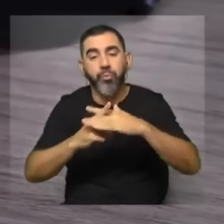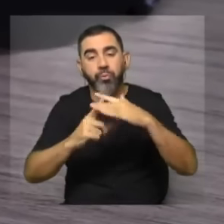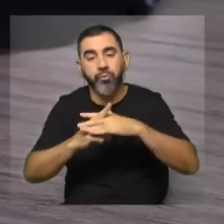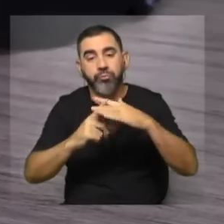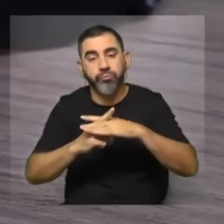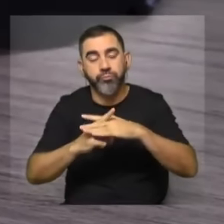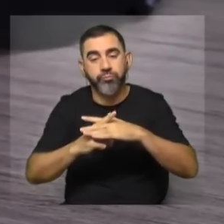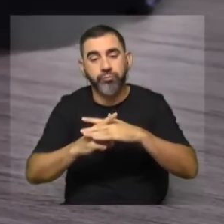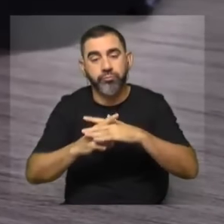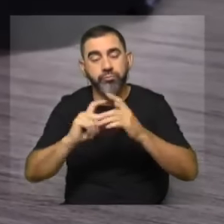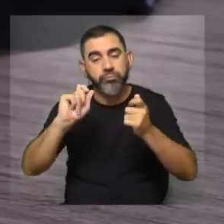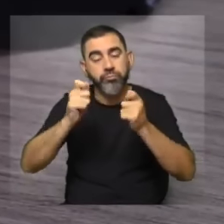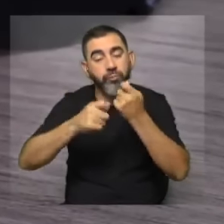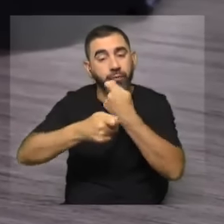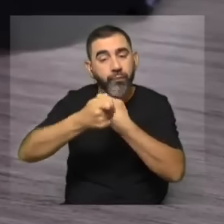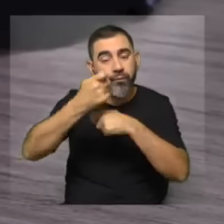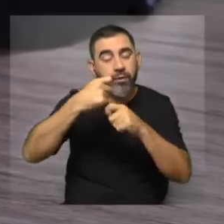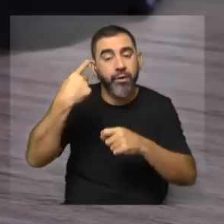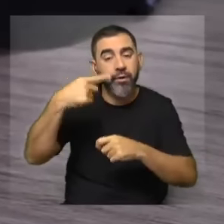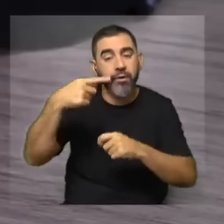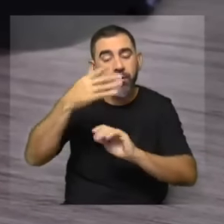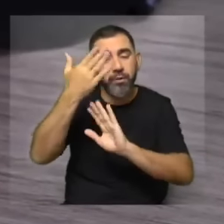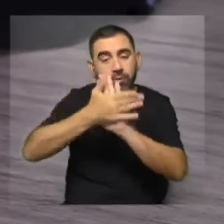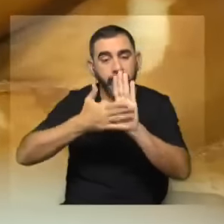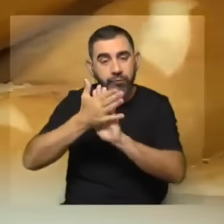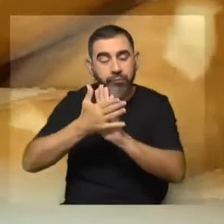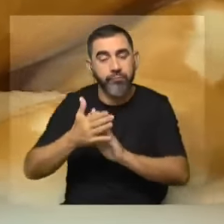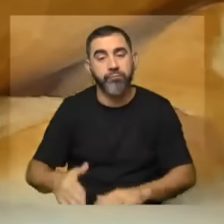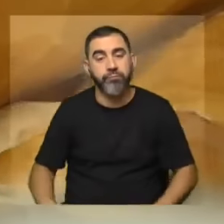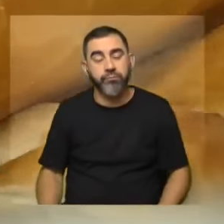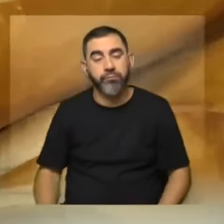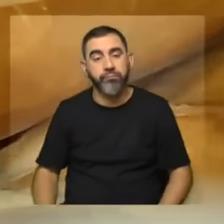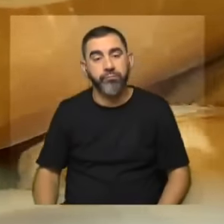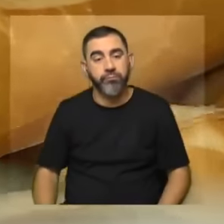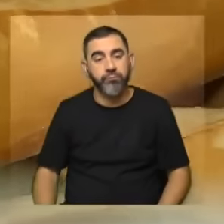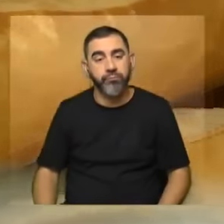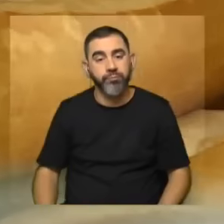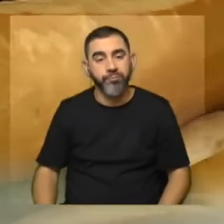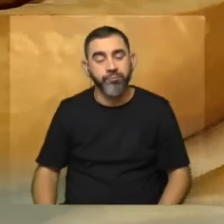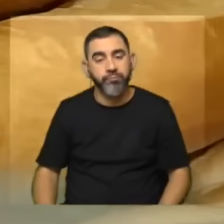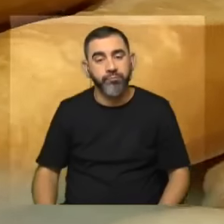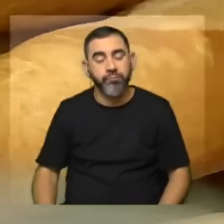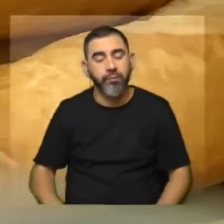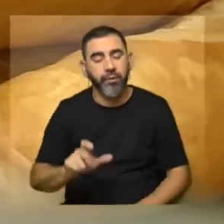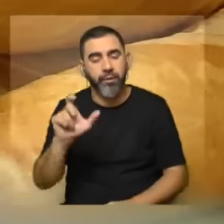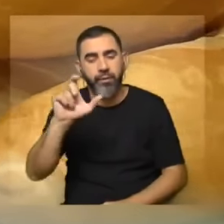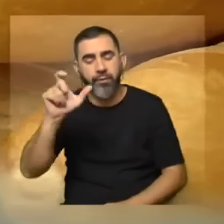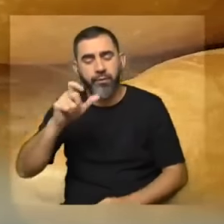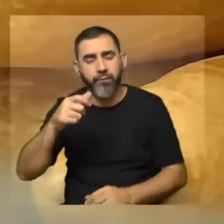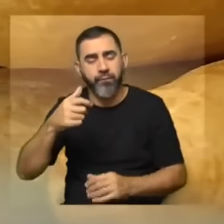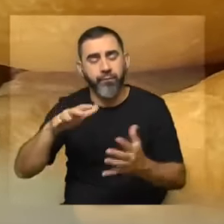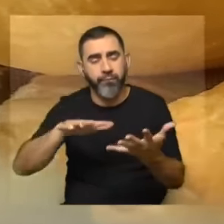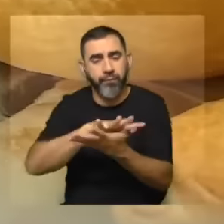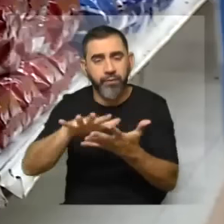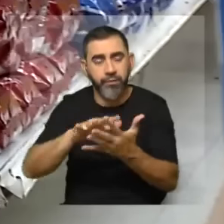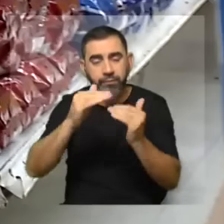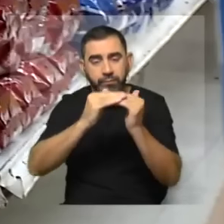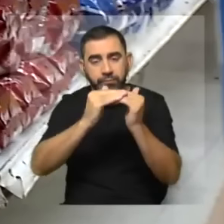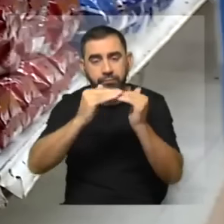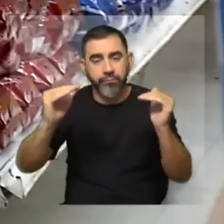mientras que la variación en la venta fue negativa en el resto del país el informe destaca una Clara diferencia en el comportamiento Con estabilidad de